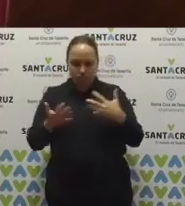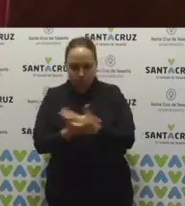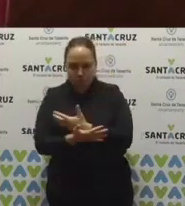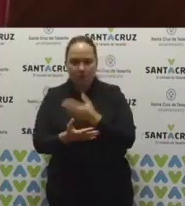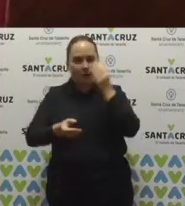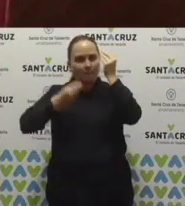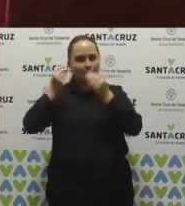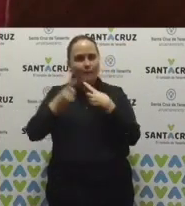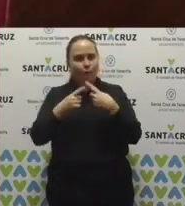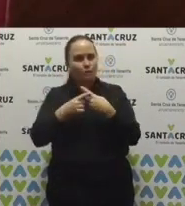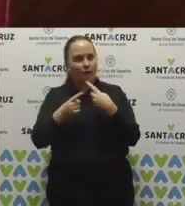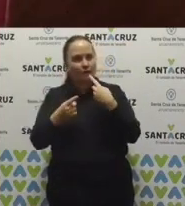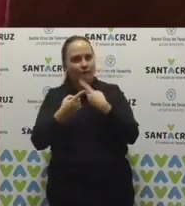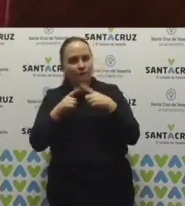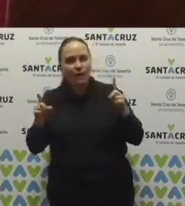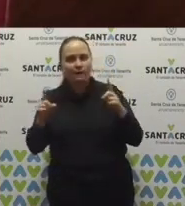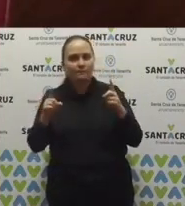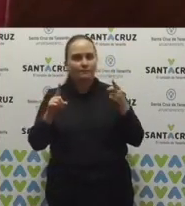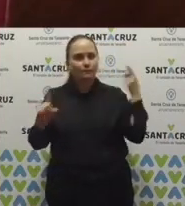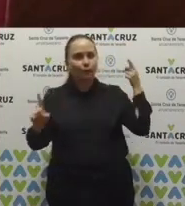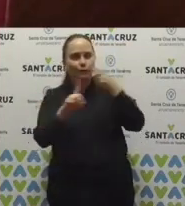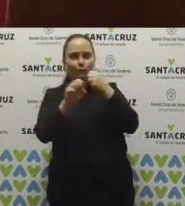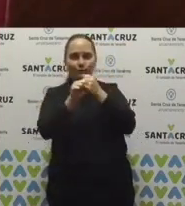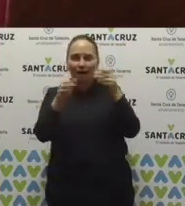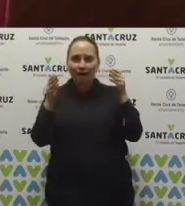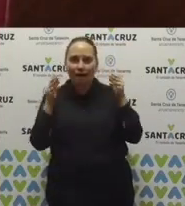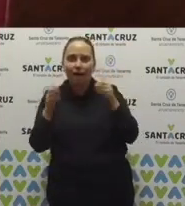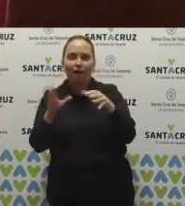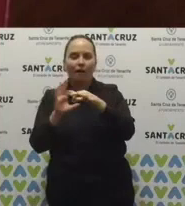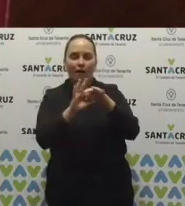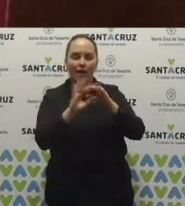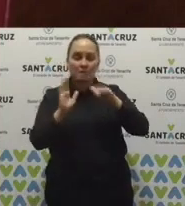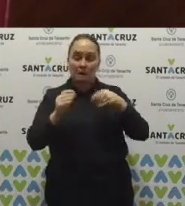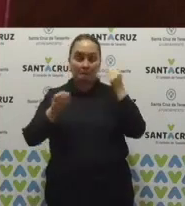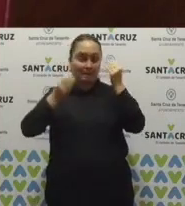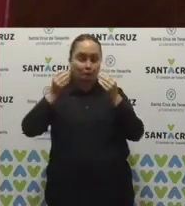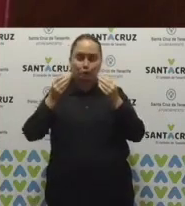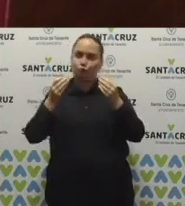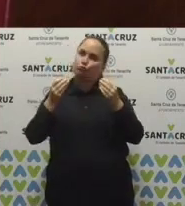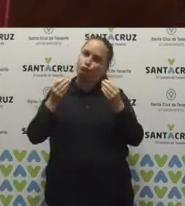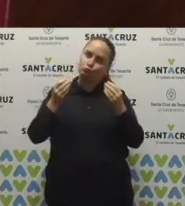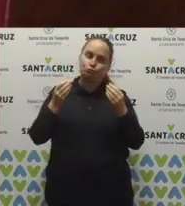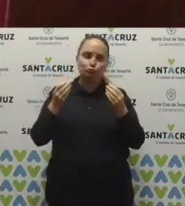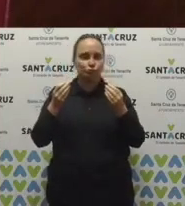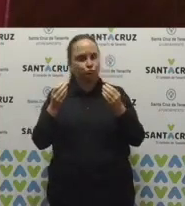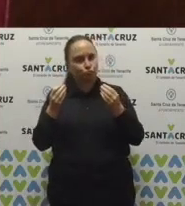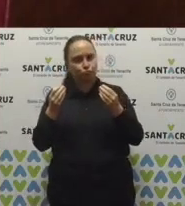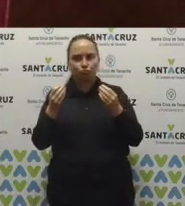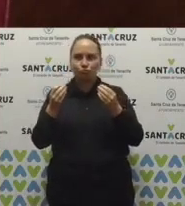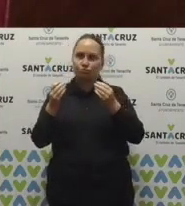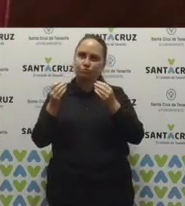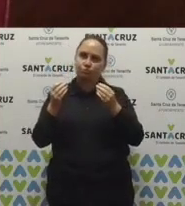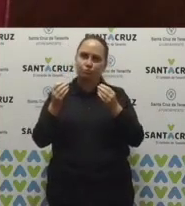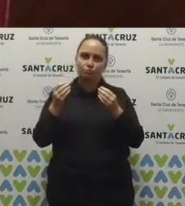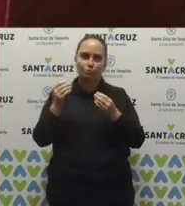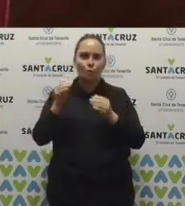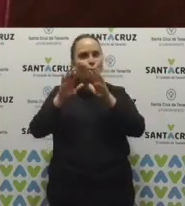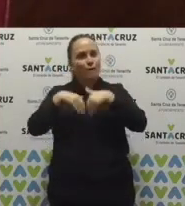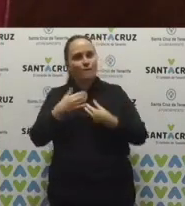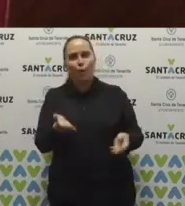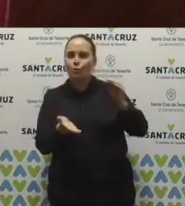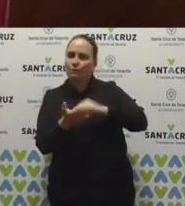lo que veo es que caemos en rutinas tal vez deberíamos todos reflexionar y desterrar de